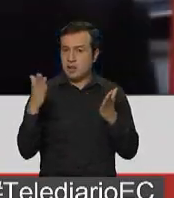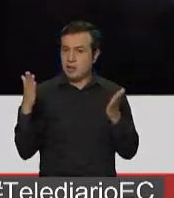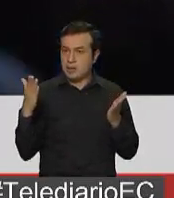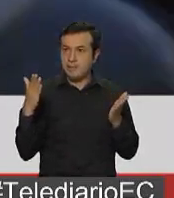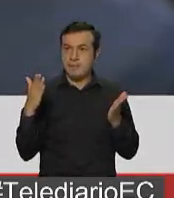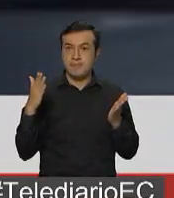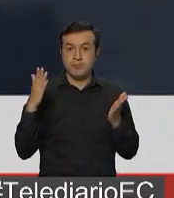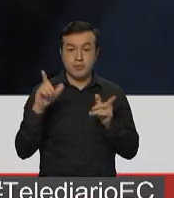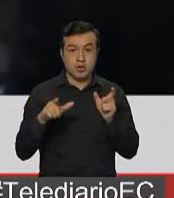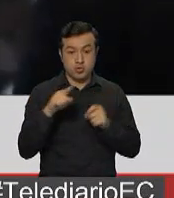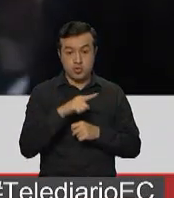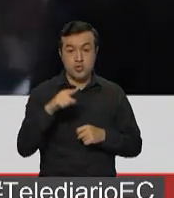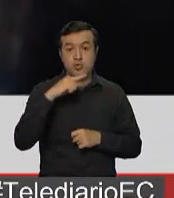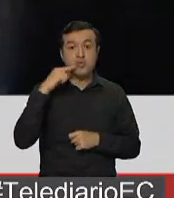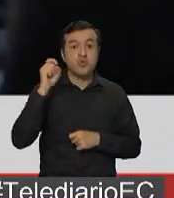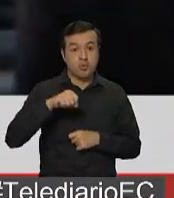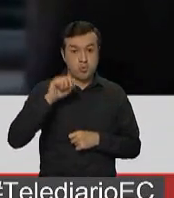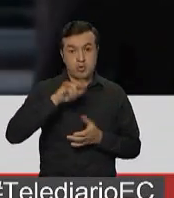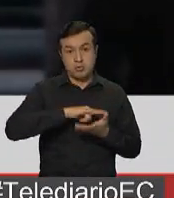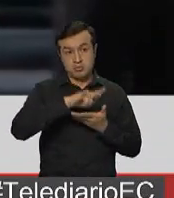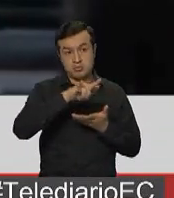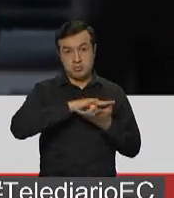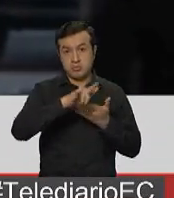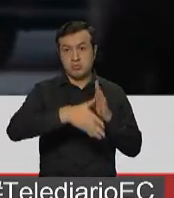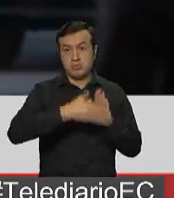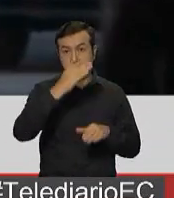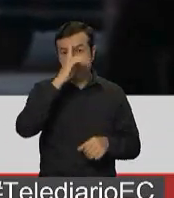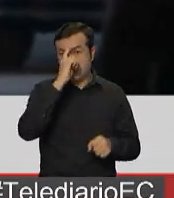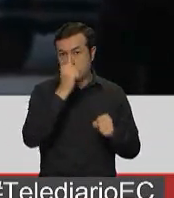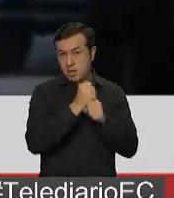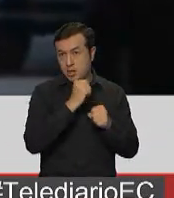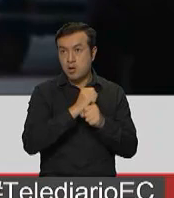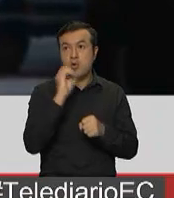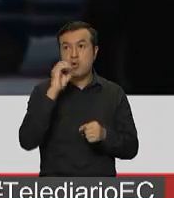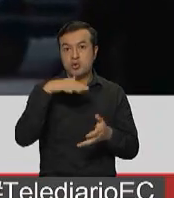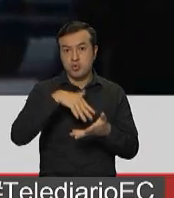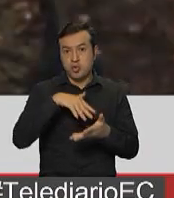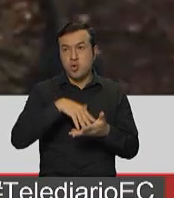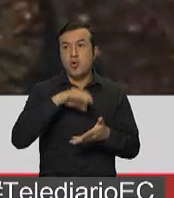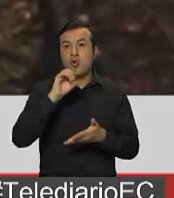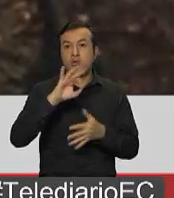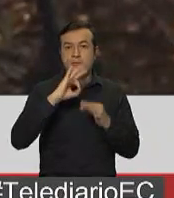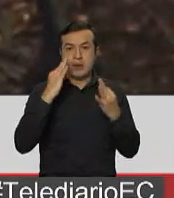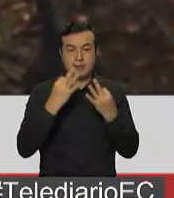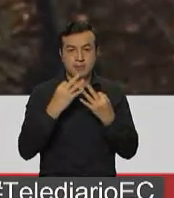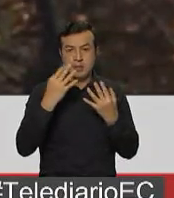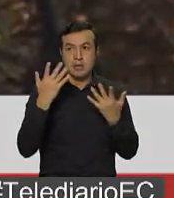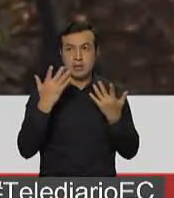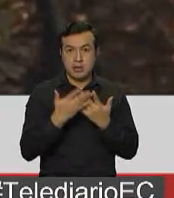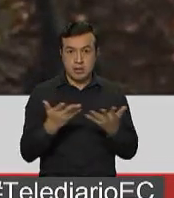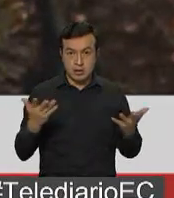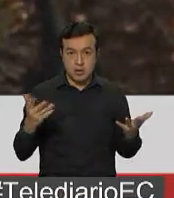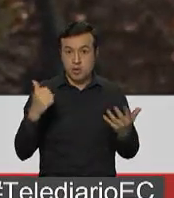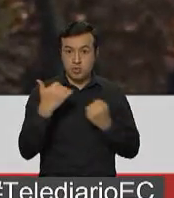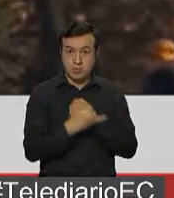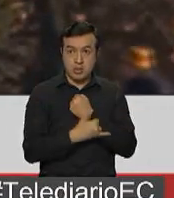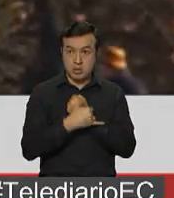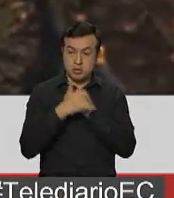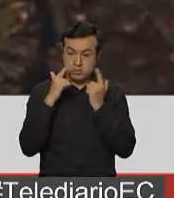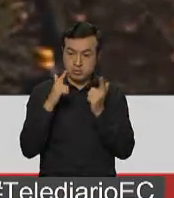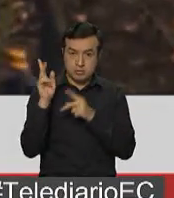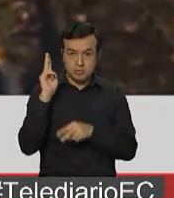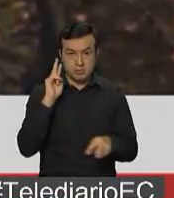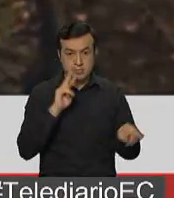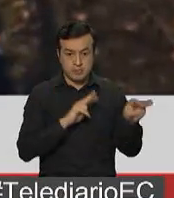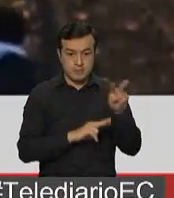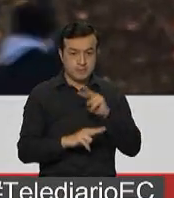rusos ahora podrán salir de su país para trabajar, estudiar o cuidar sus familiares que residen en el exterior, según lo anunció el